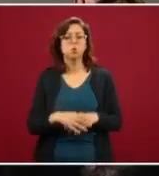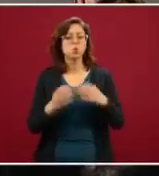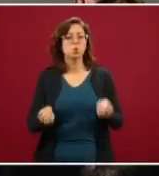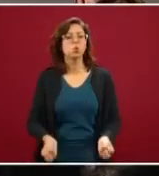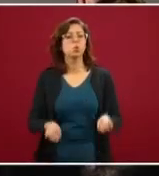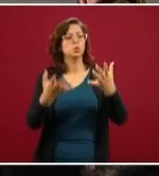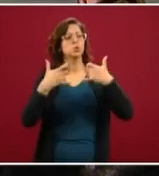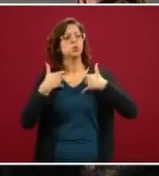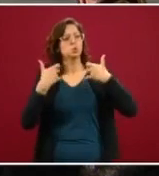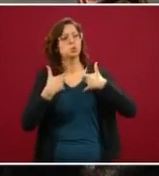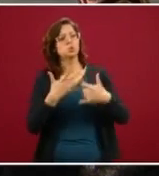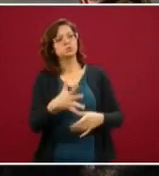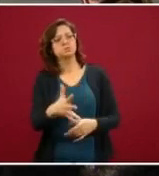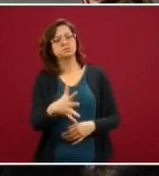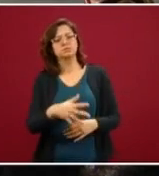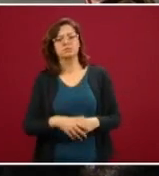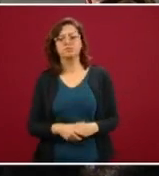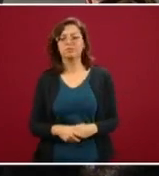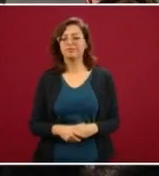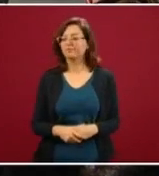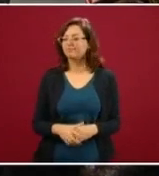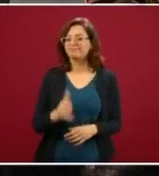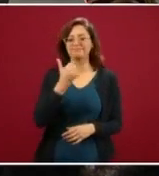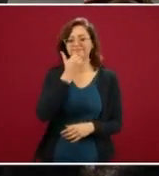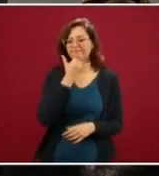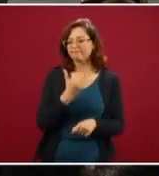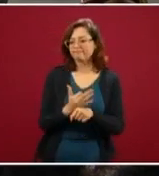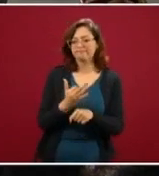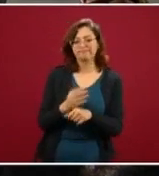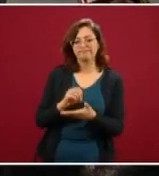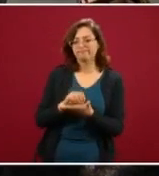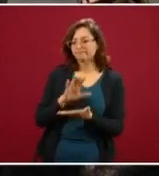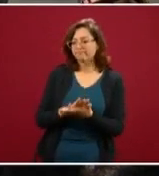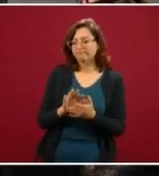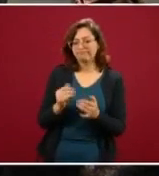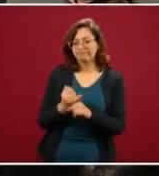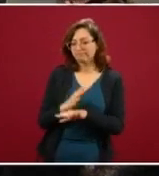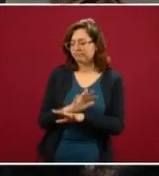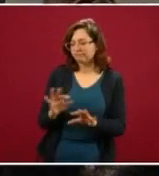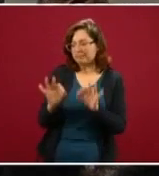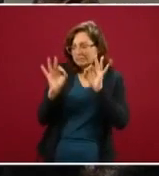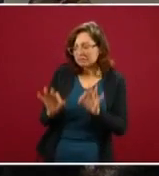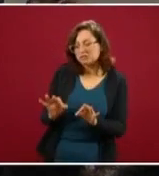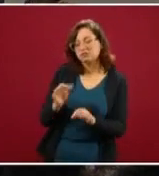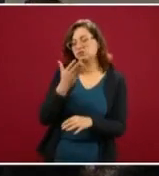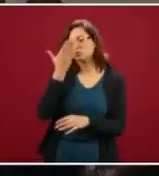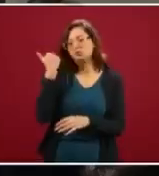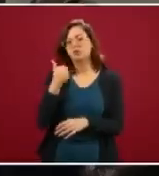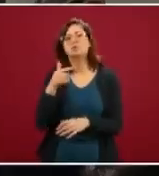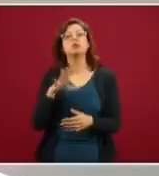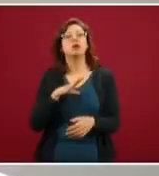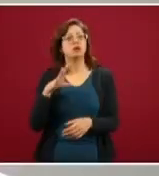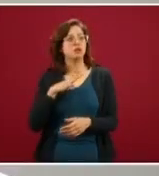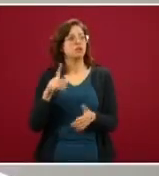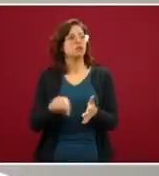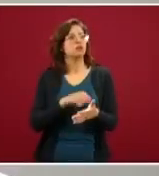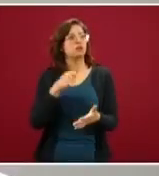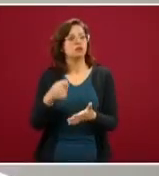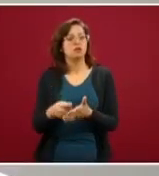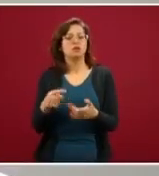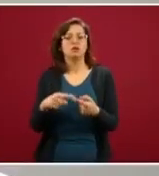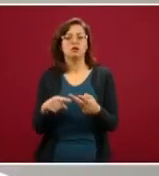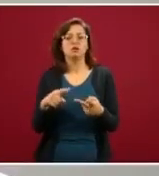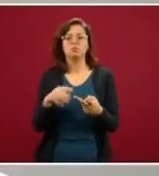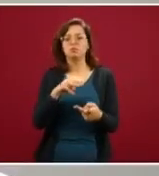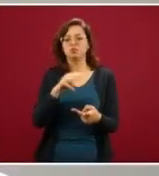jóvenes aproximadamente? No les sé decir, no tengo el dato exacto, pero sí tenemos en Tamaulipas, le puedo decir que en Tamaulipas,